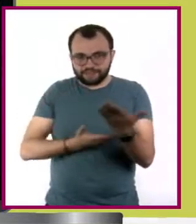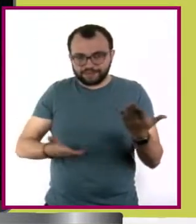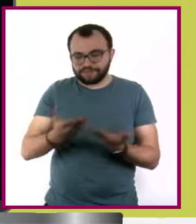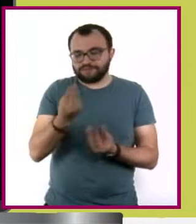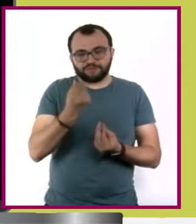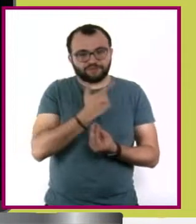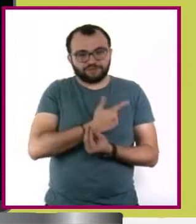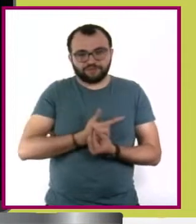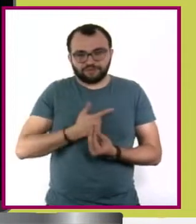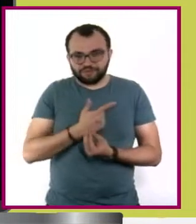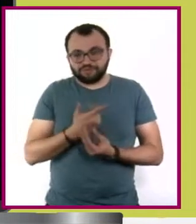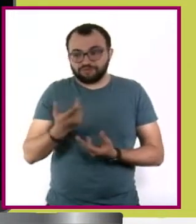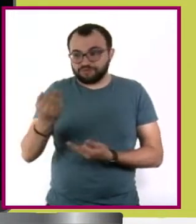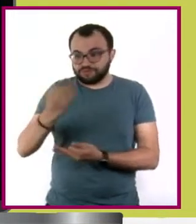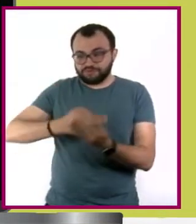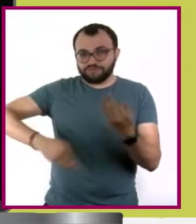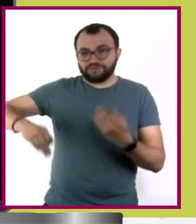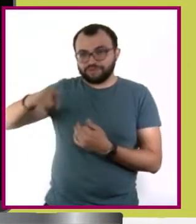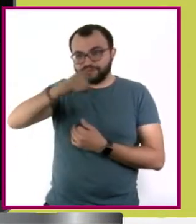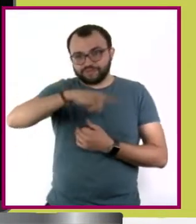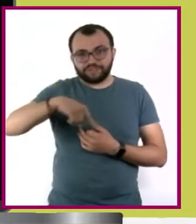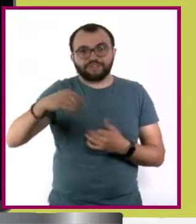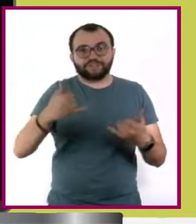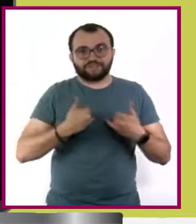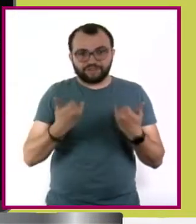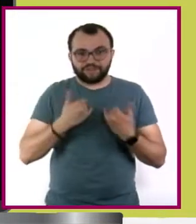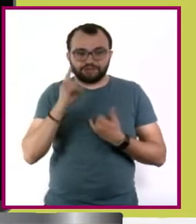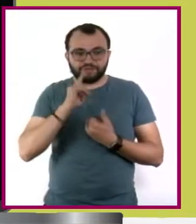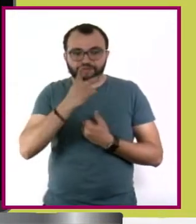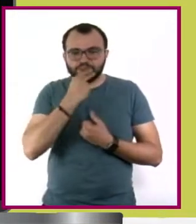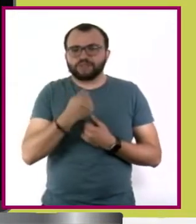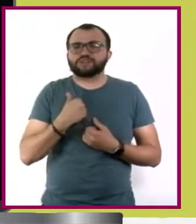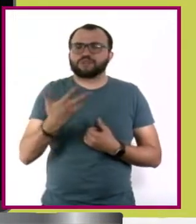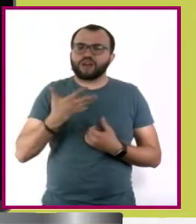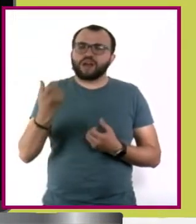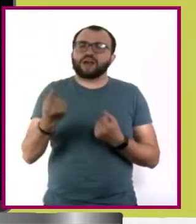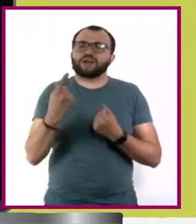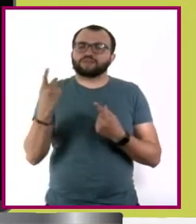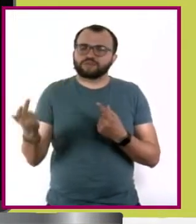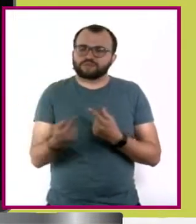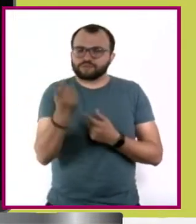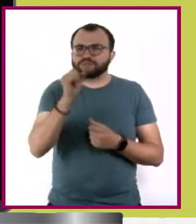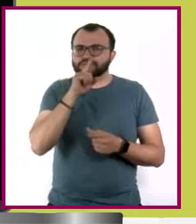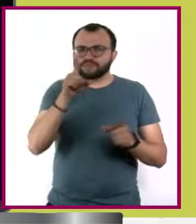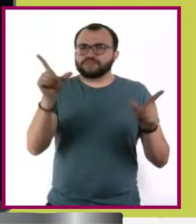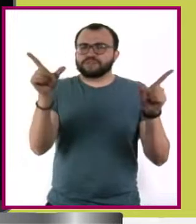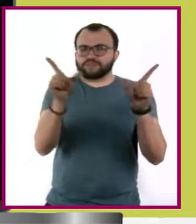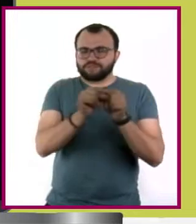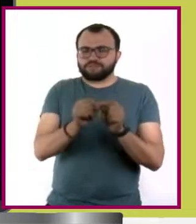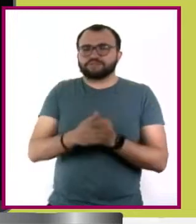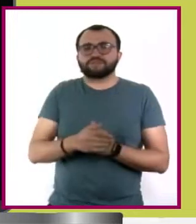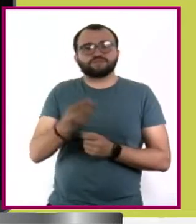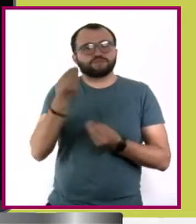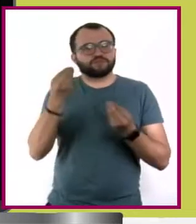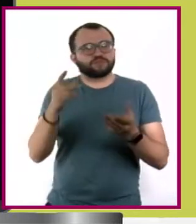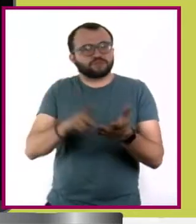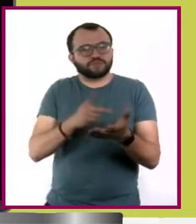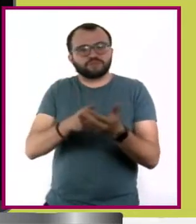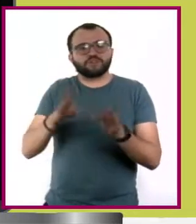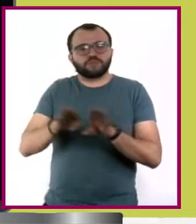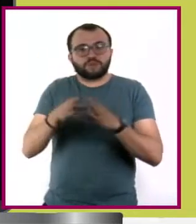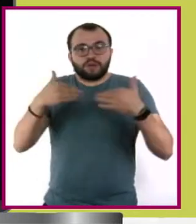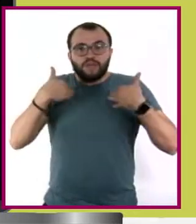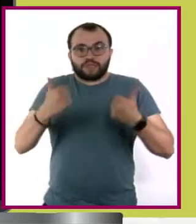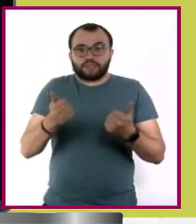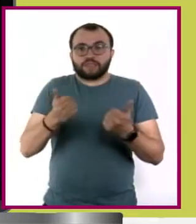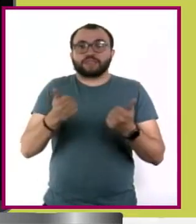mucho gusto y con toda su audiencia. Oye, tenemos algunas preguntas sobre el resumen. Muchas veces entendemos al resumen como